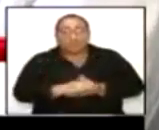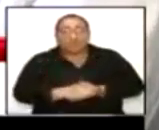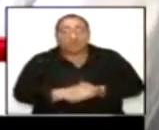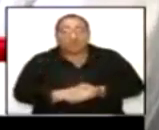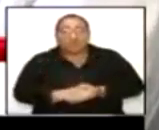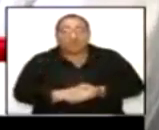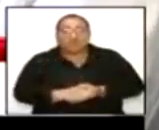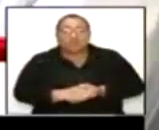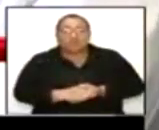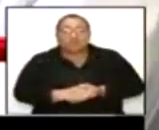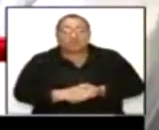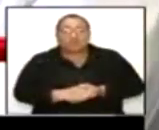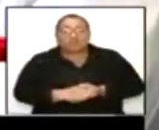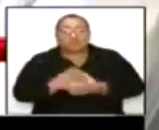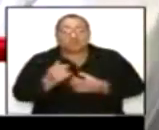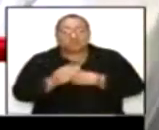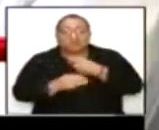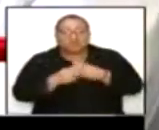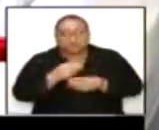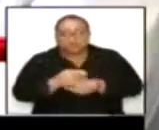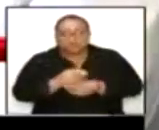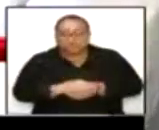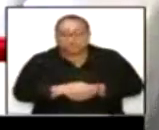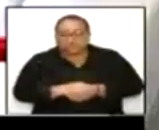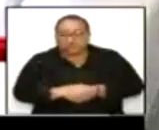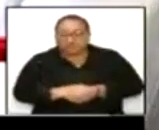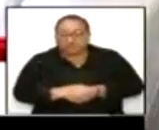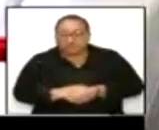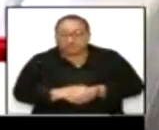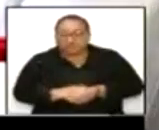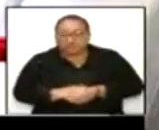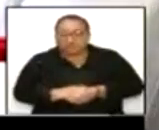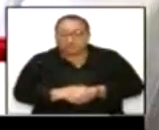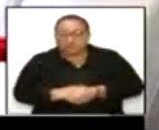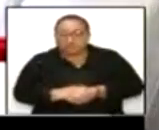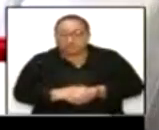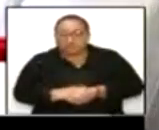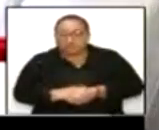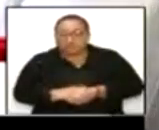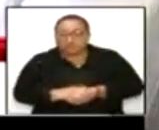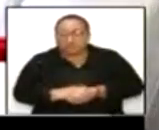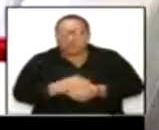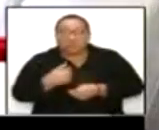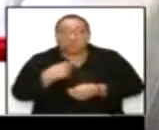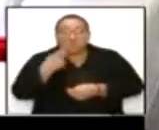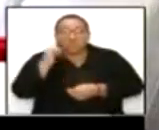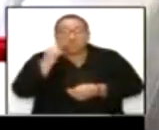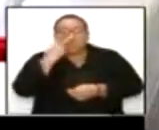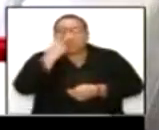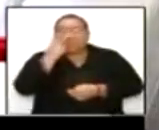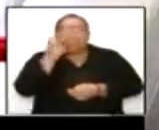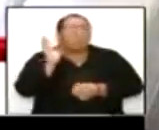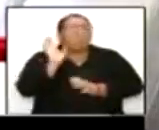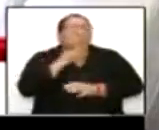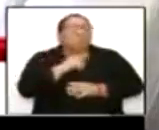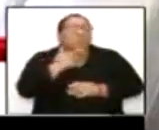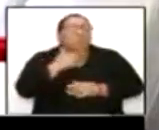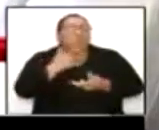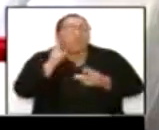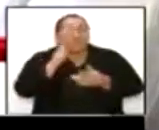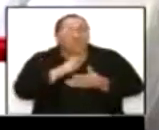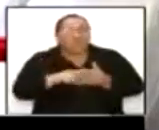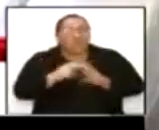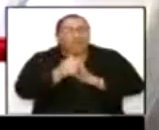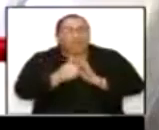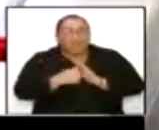Solo que ahora en el mundo, esta corriente ideológica tiene una hermenéutica media miope. Cuando leen los tratados y